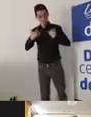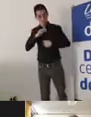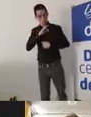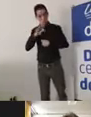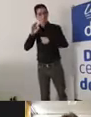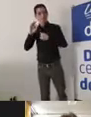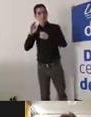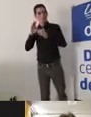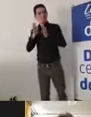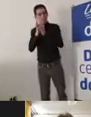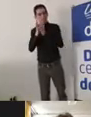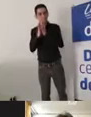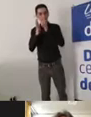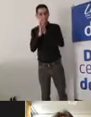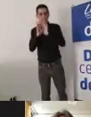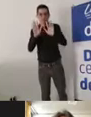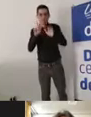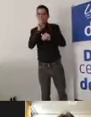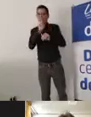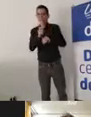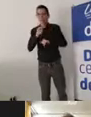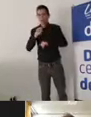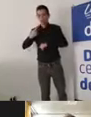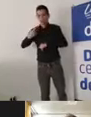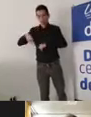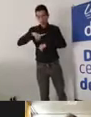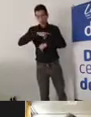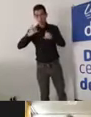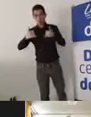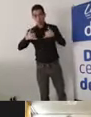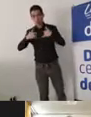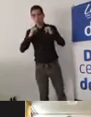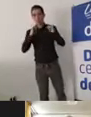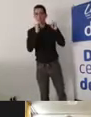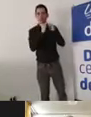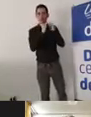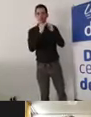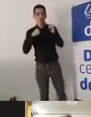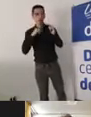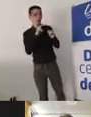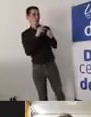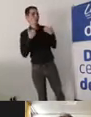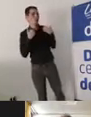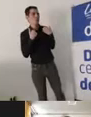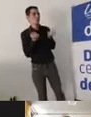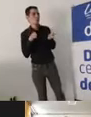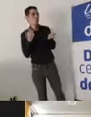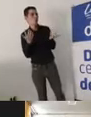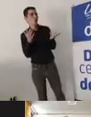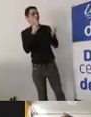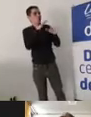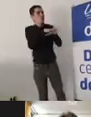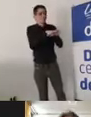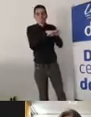que amoldarnos como jóvenes a las lógicas institucionales. Las instituciones tienen que modernizarse y acoplarse, en este caso, a